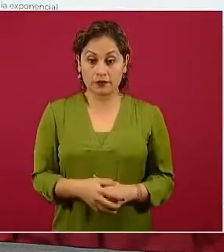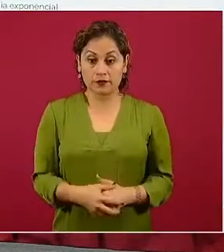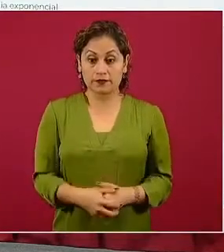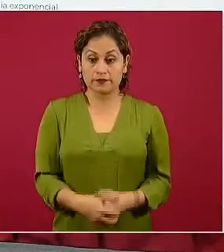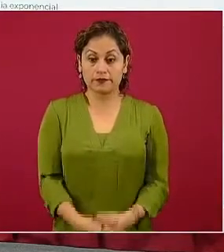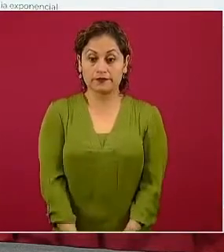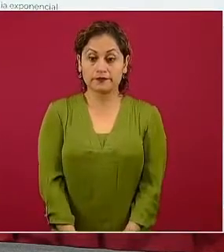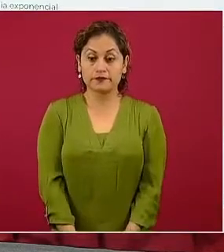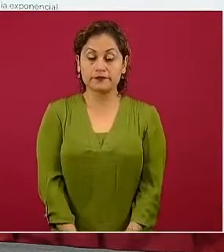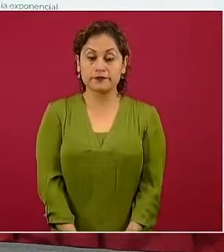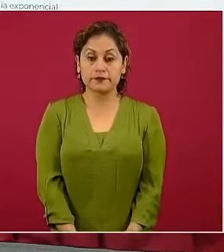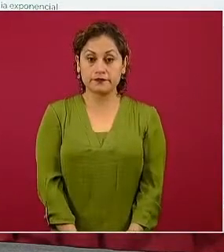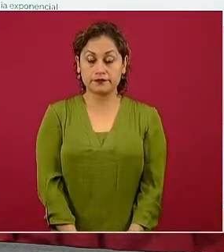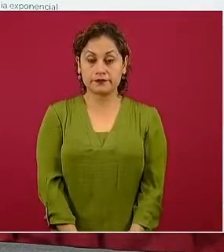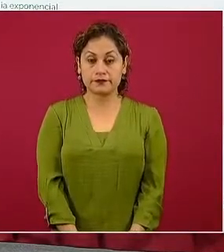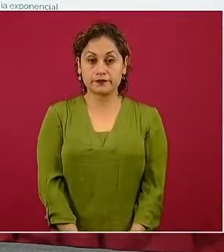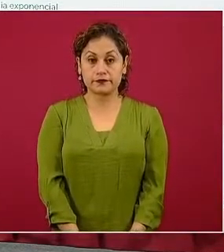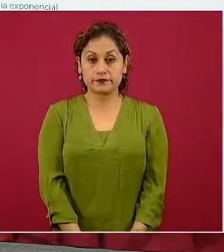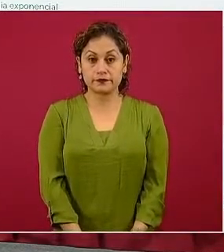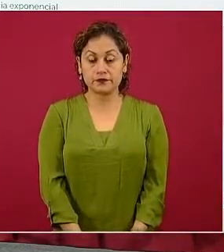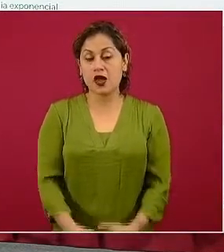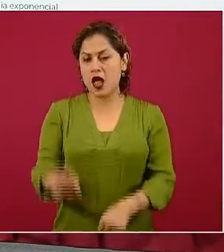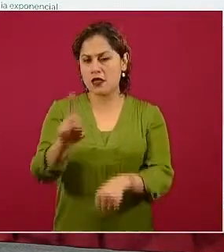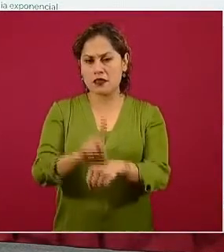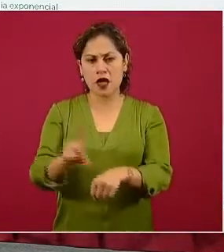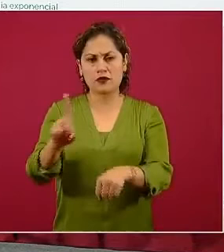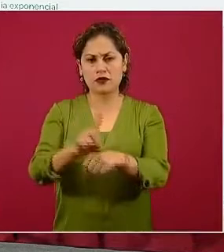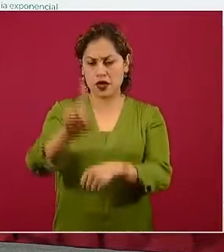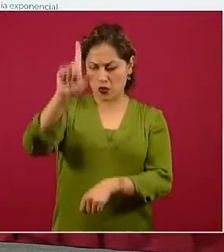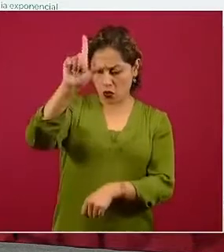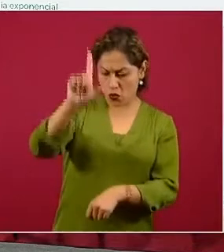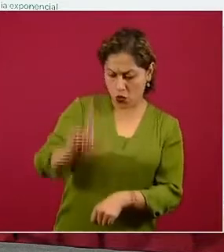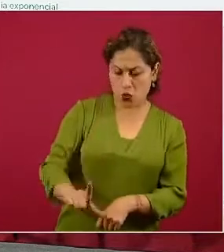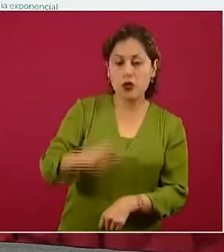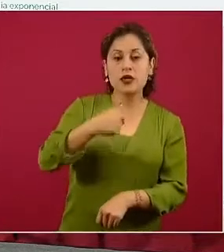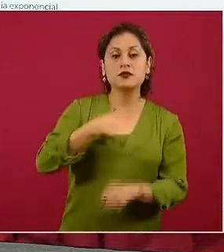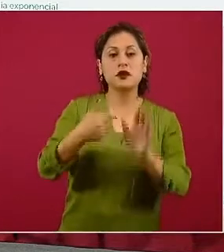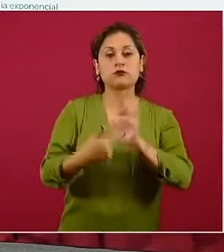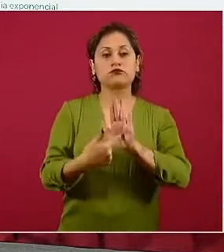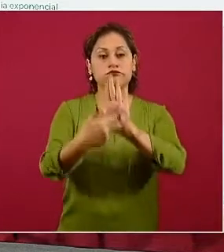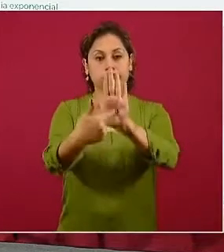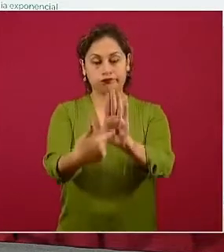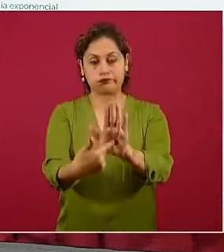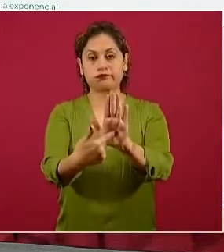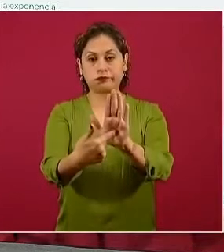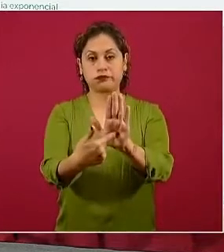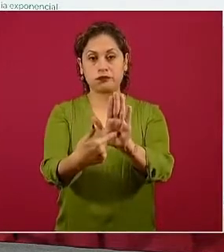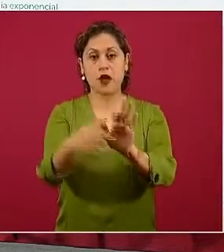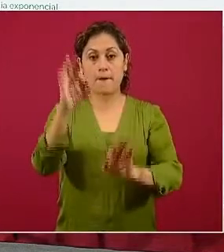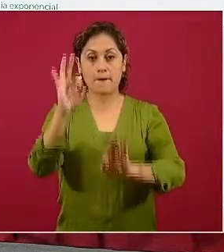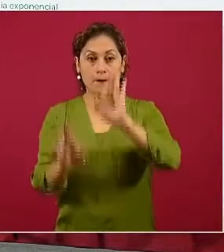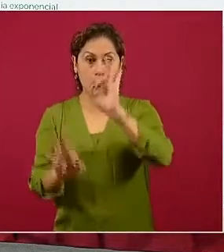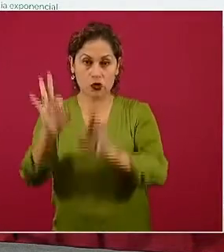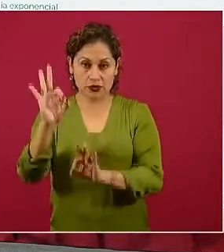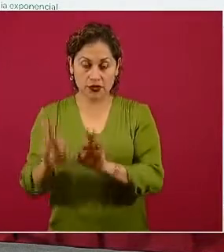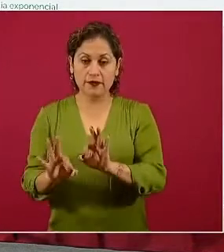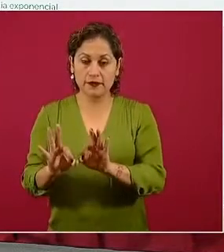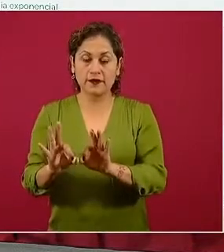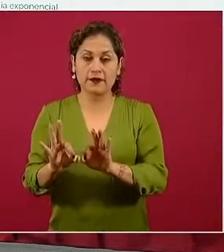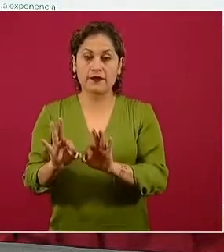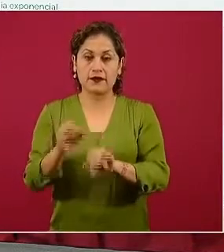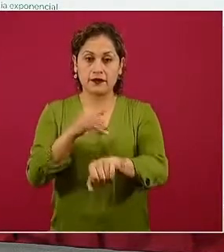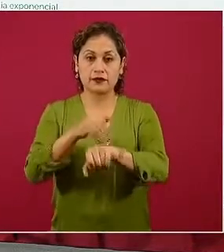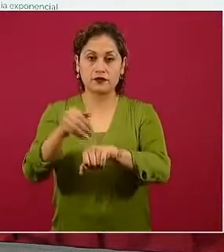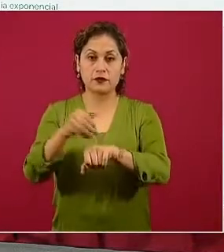diapositiva, vamos a presentar, como todos los lunes, solamente la actualización de los porcentajes de cambio